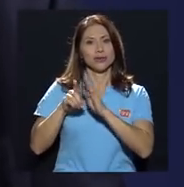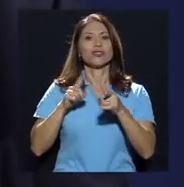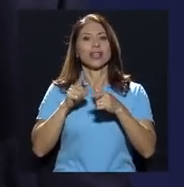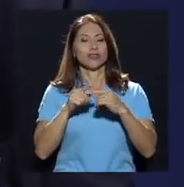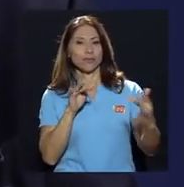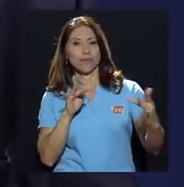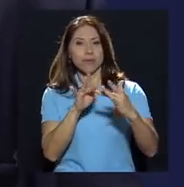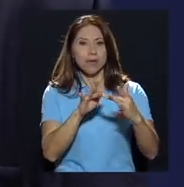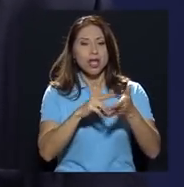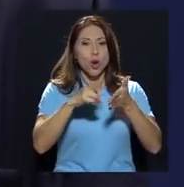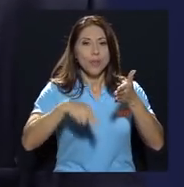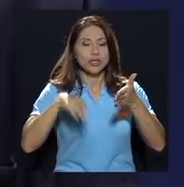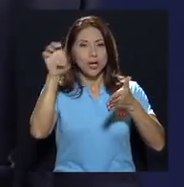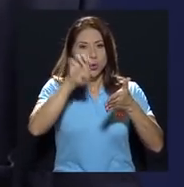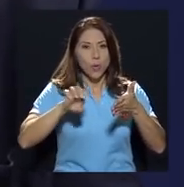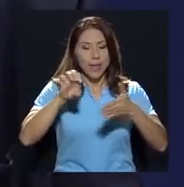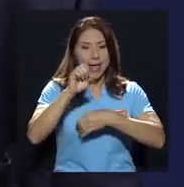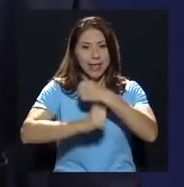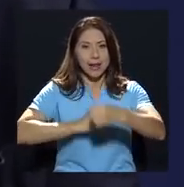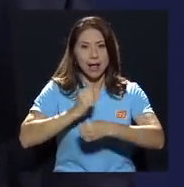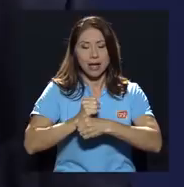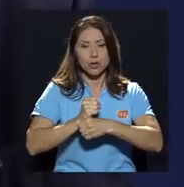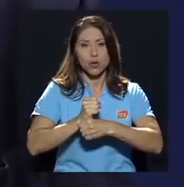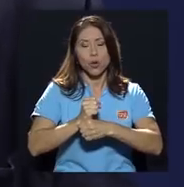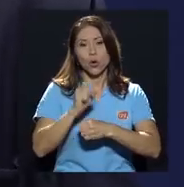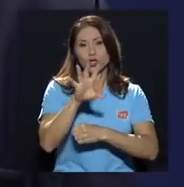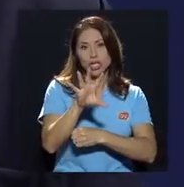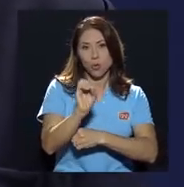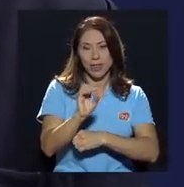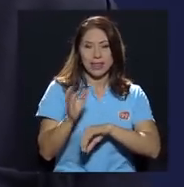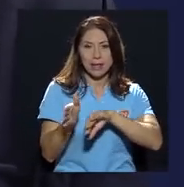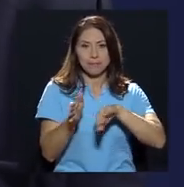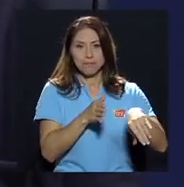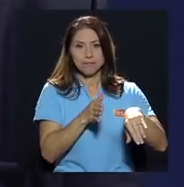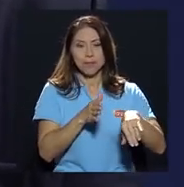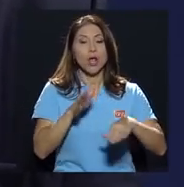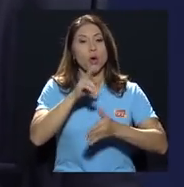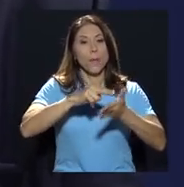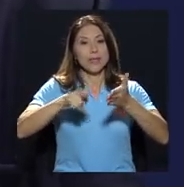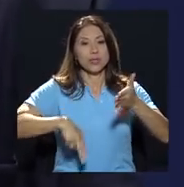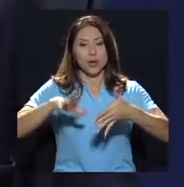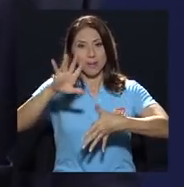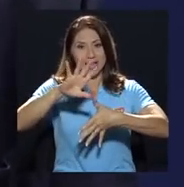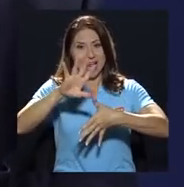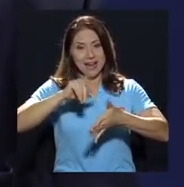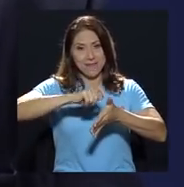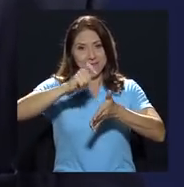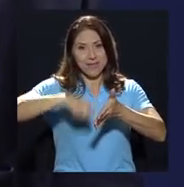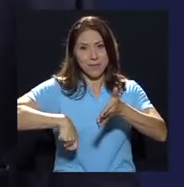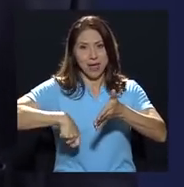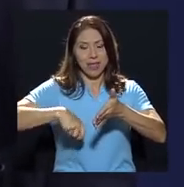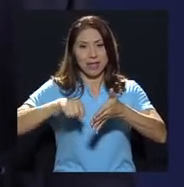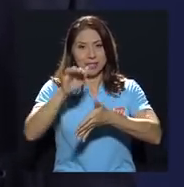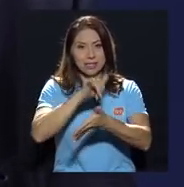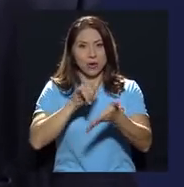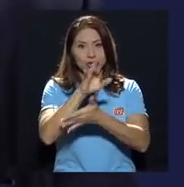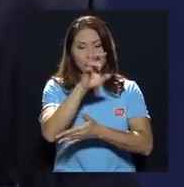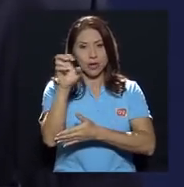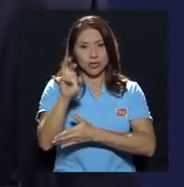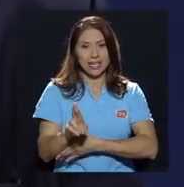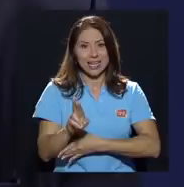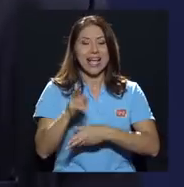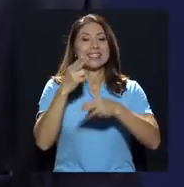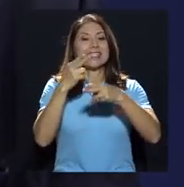derechos existe la convención europea del año 50 existe la la americana firma de josé